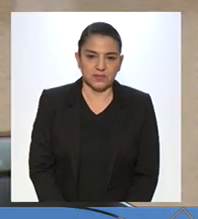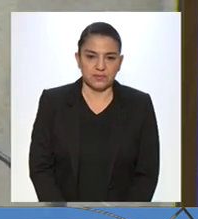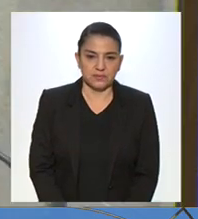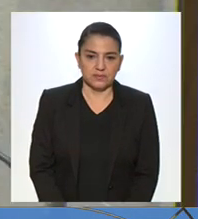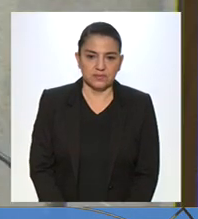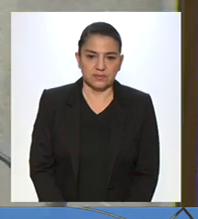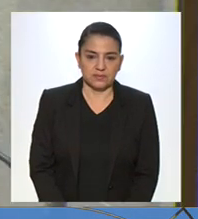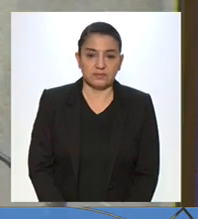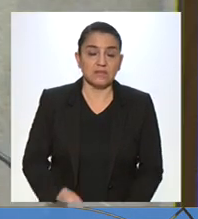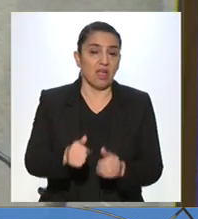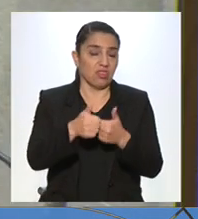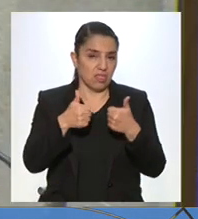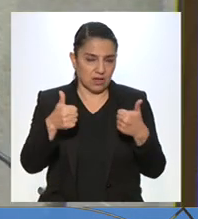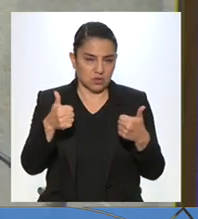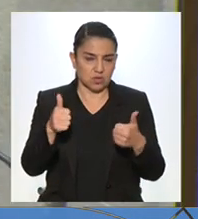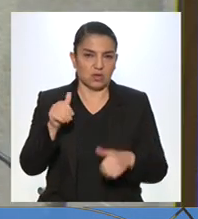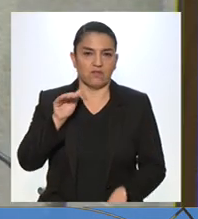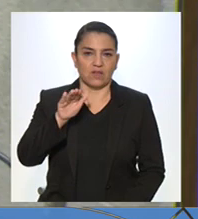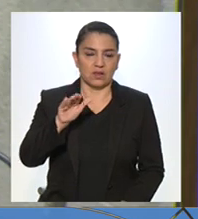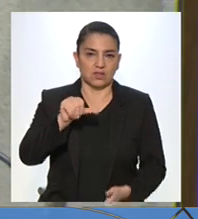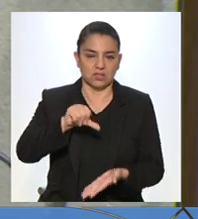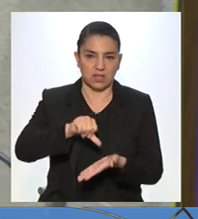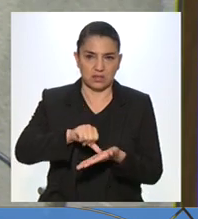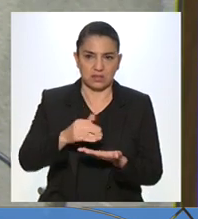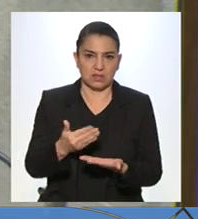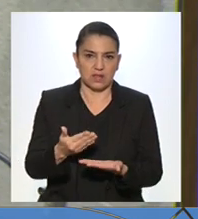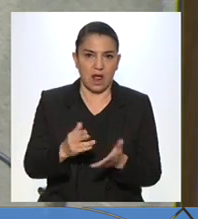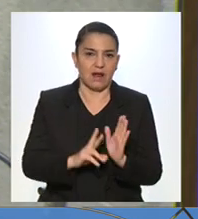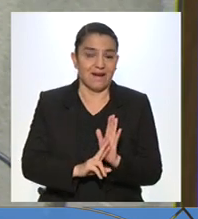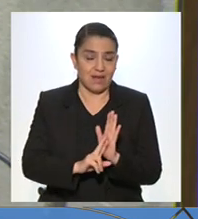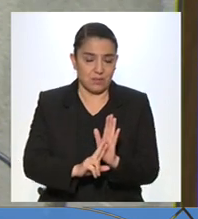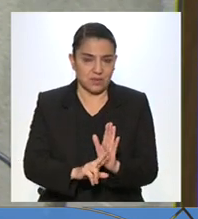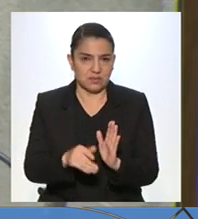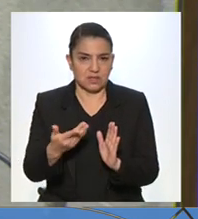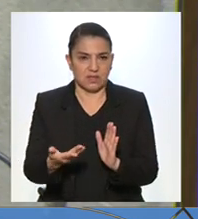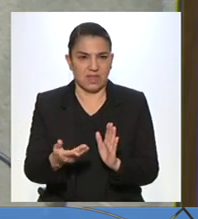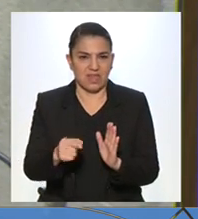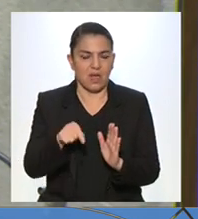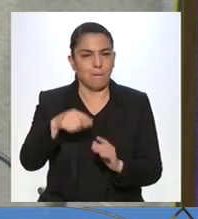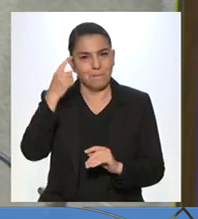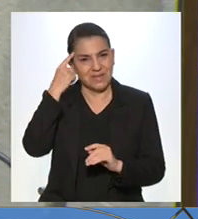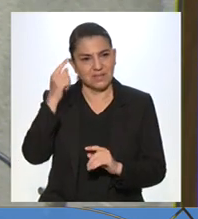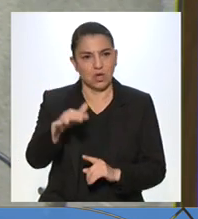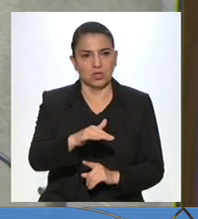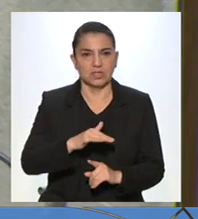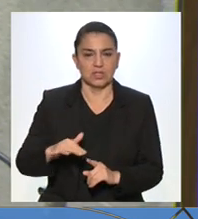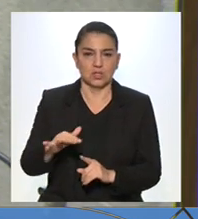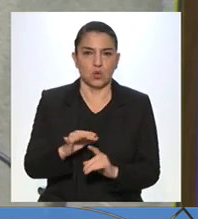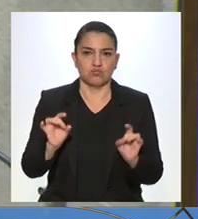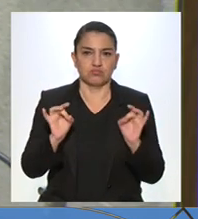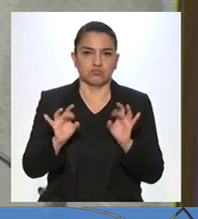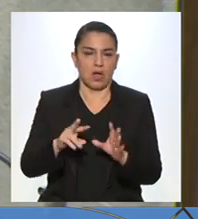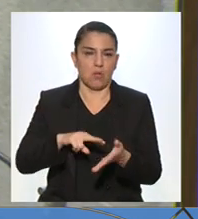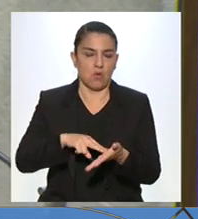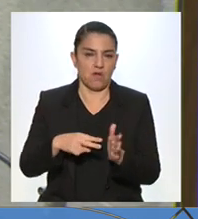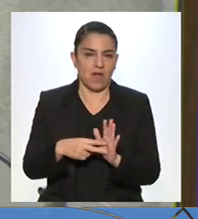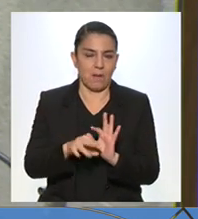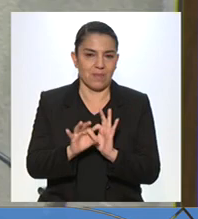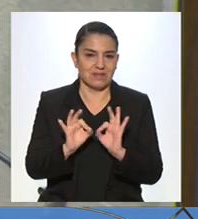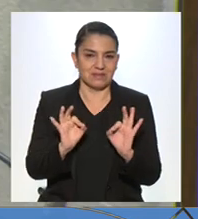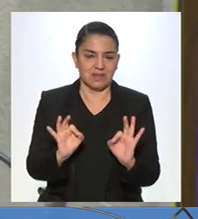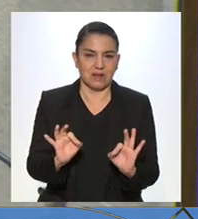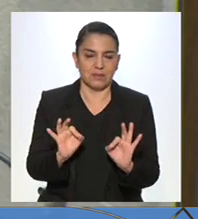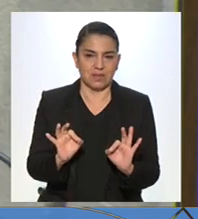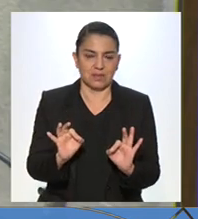y a los directores del Banco Central y a los consejeros, si se han puesto en el evento que tengamos una dificultad fundamentalmente